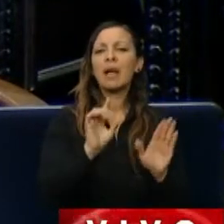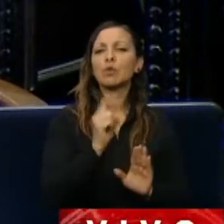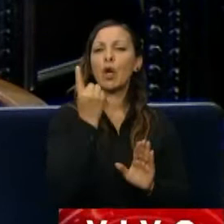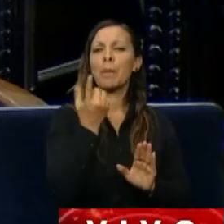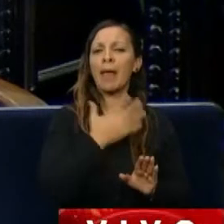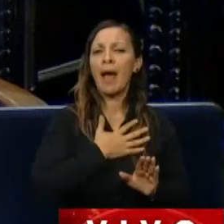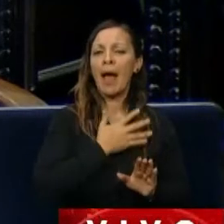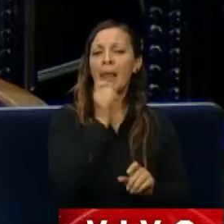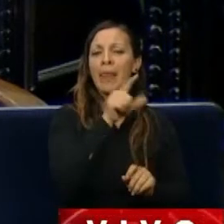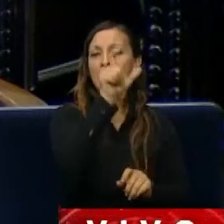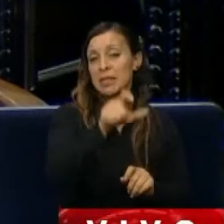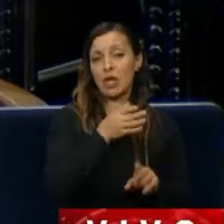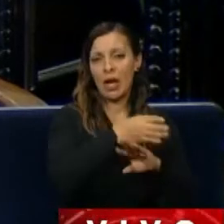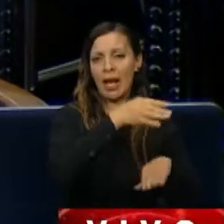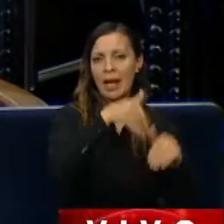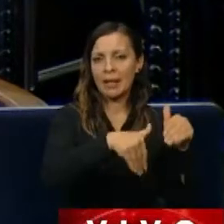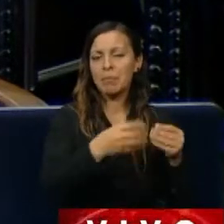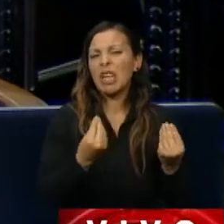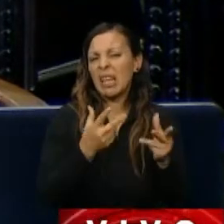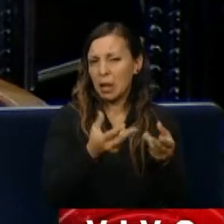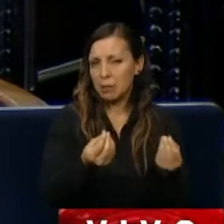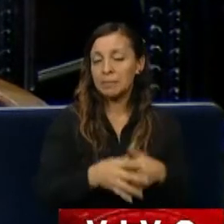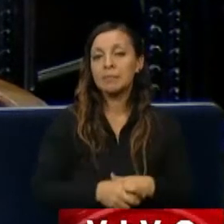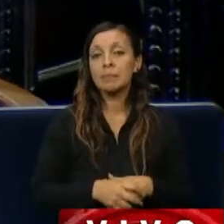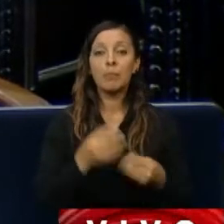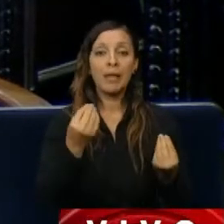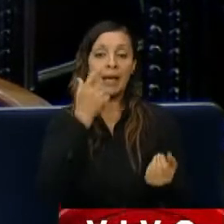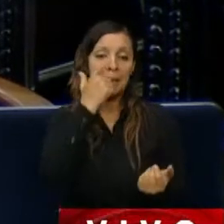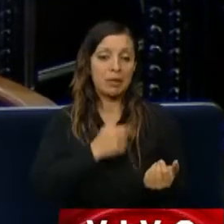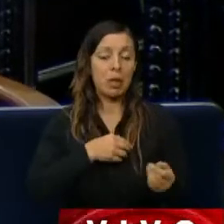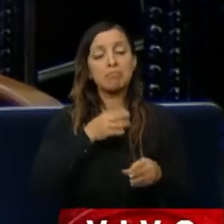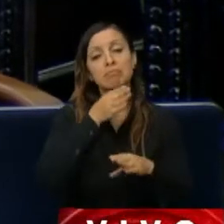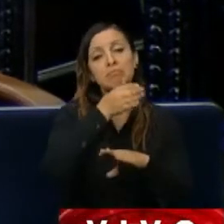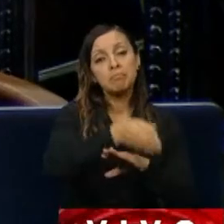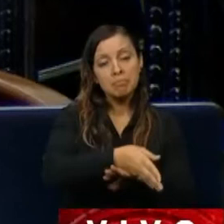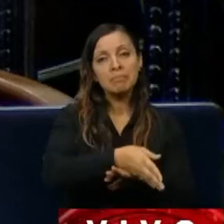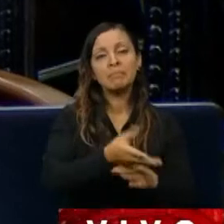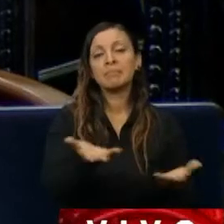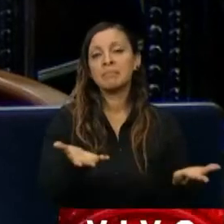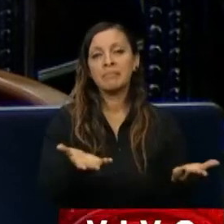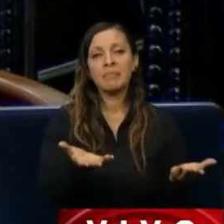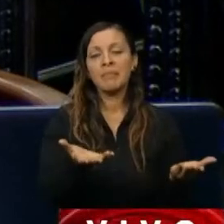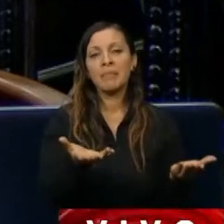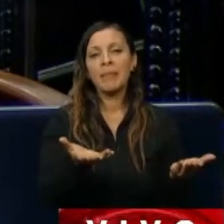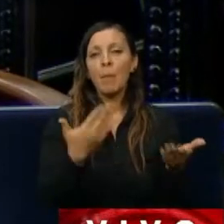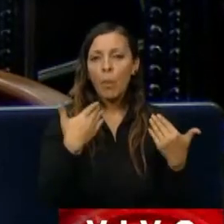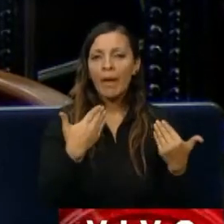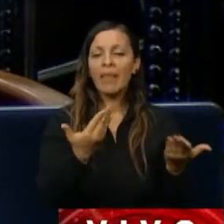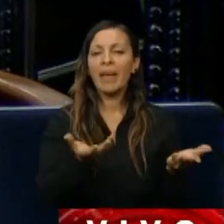Bueno, porque cada elector va a tener la posibilidad de